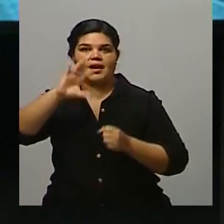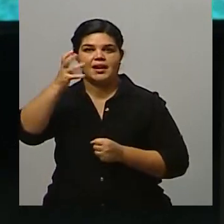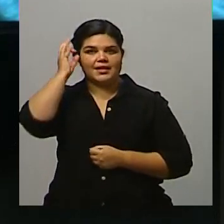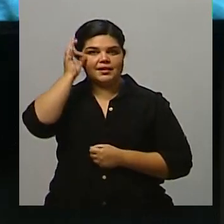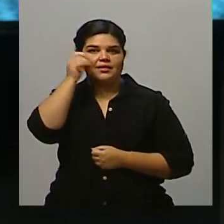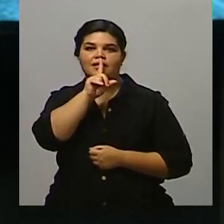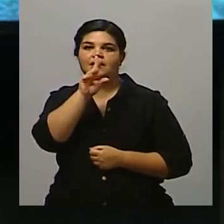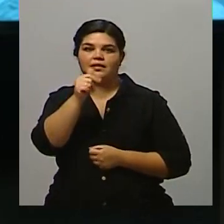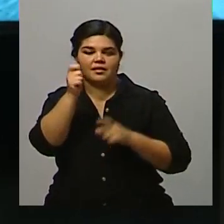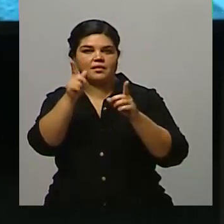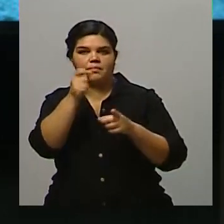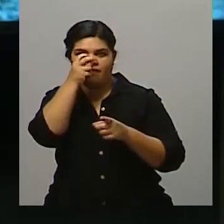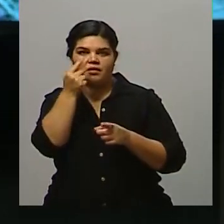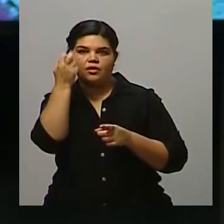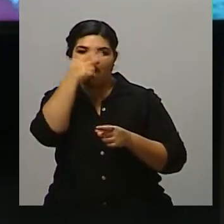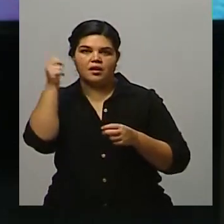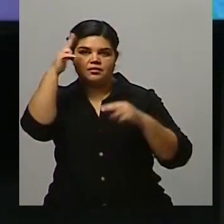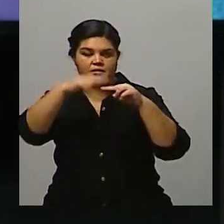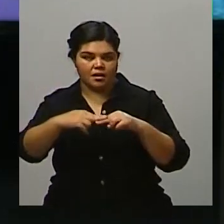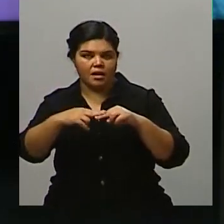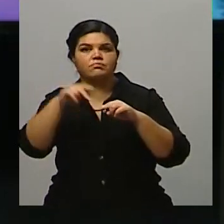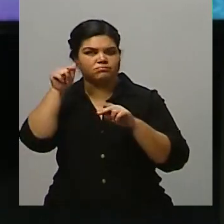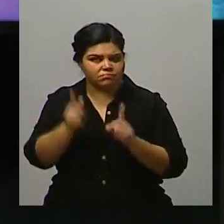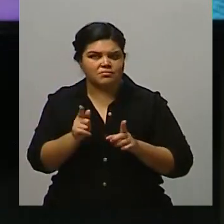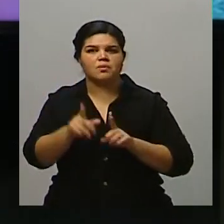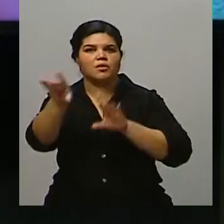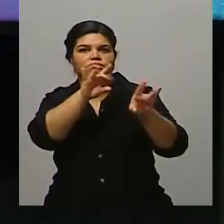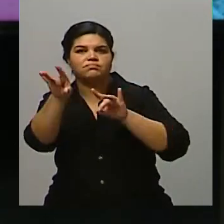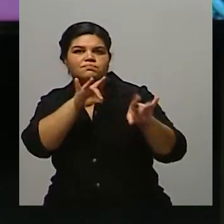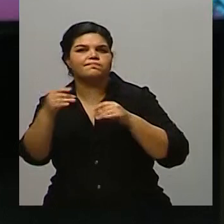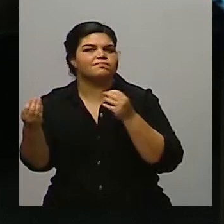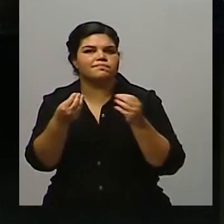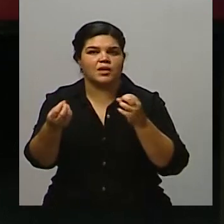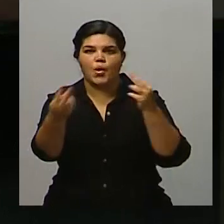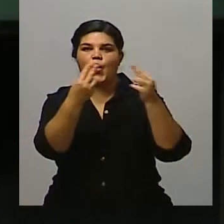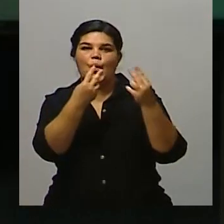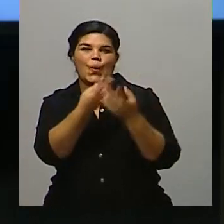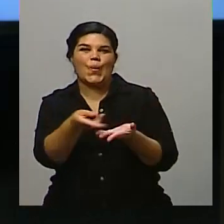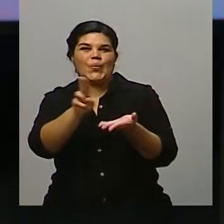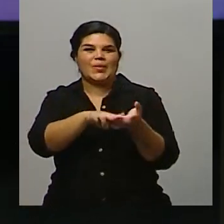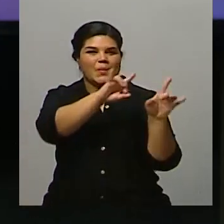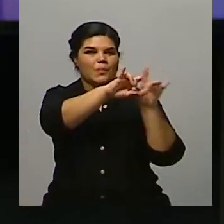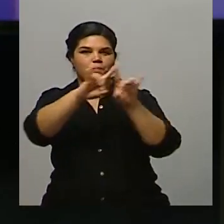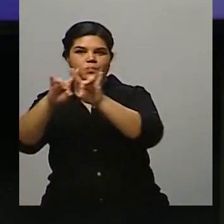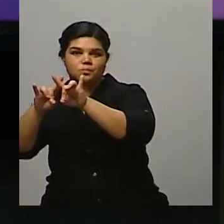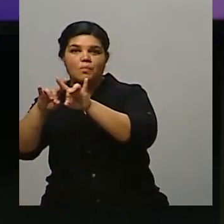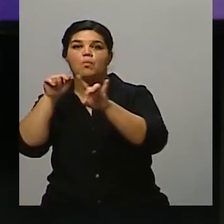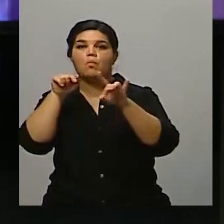digital abierta, 22 de Supercanal HD y como siempre la invitación para que nos vuelvan a ver en